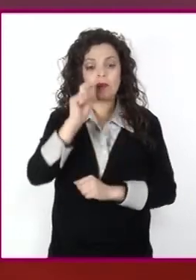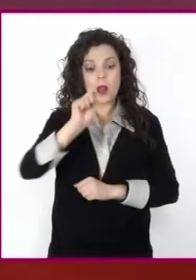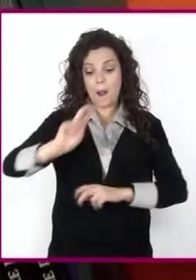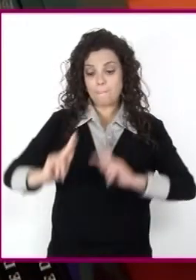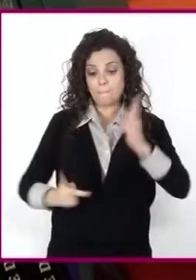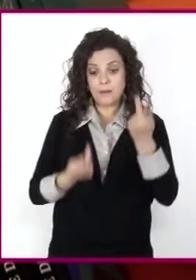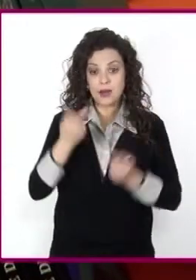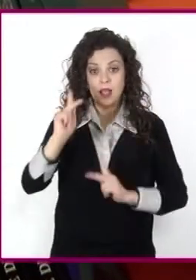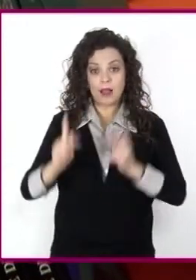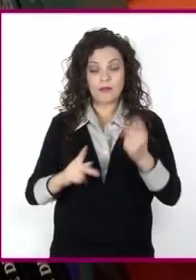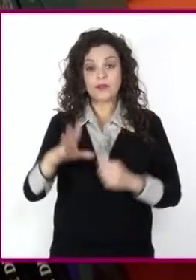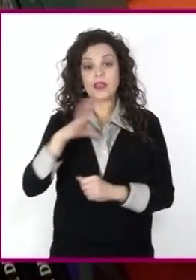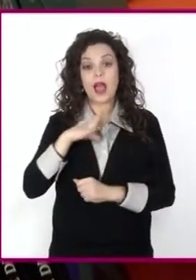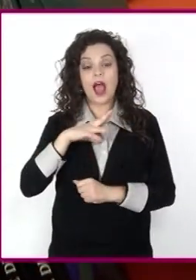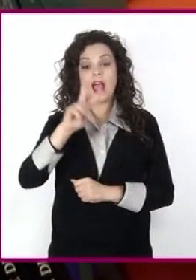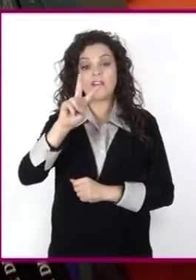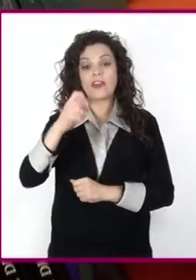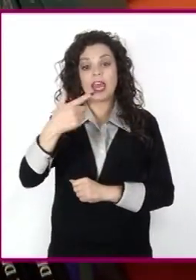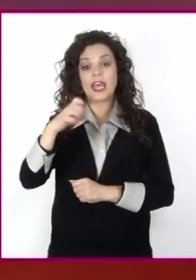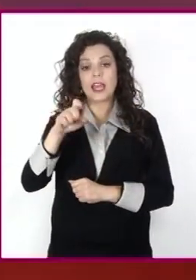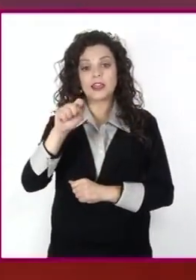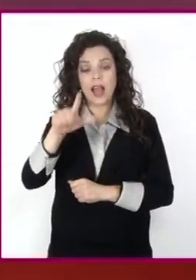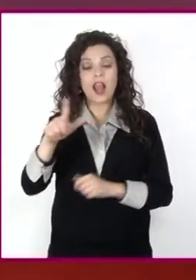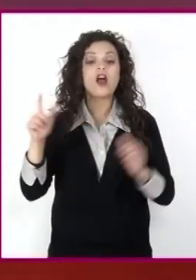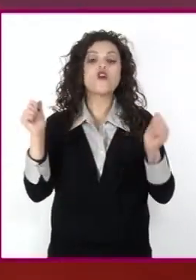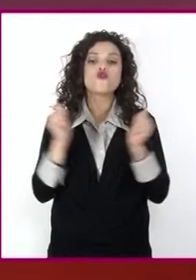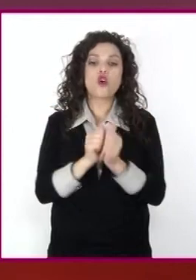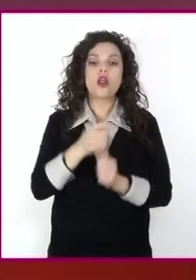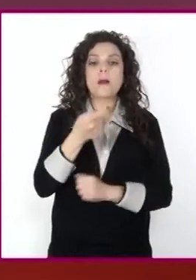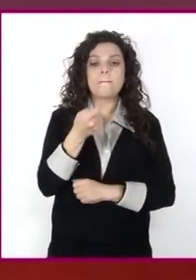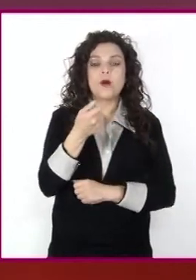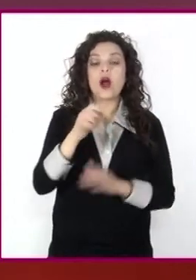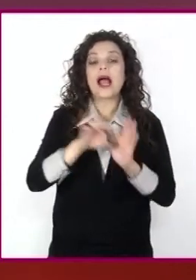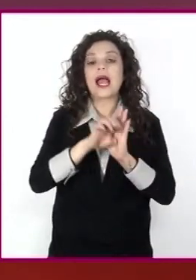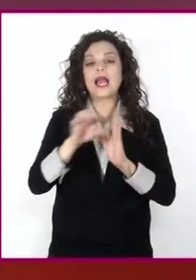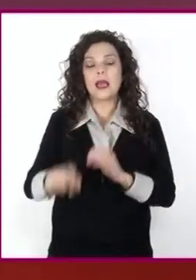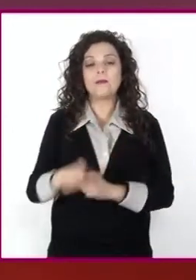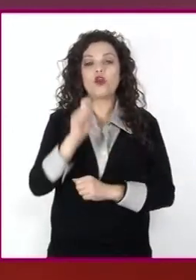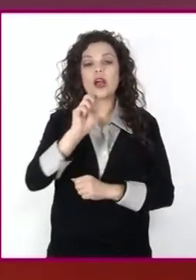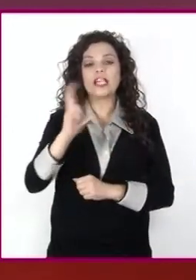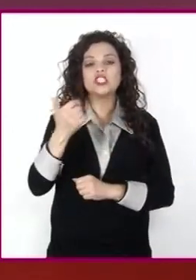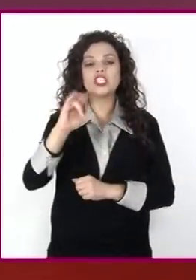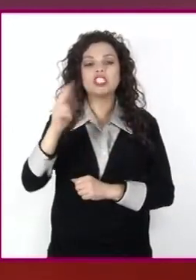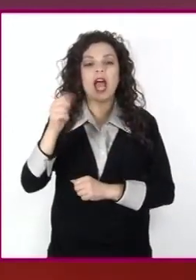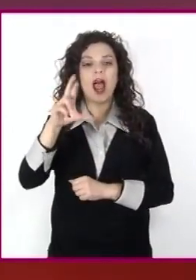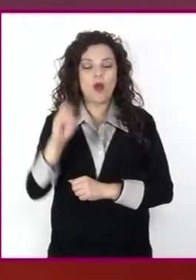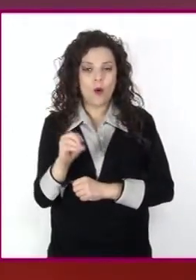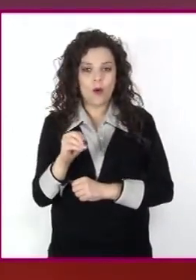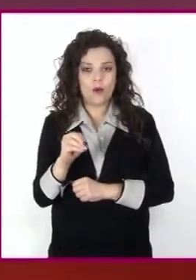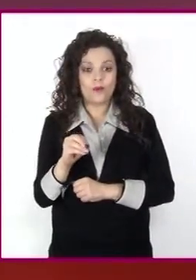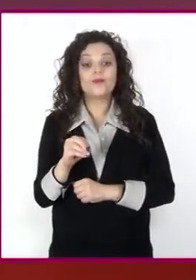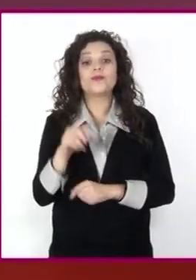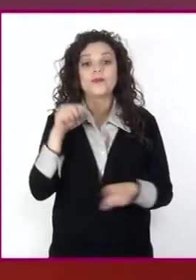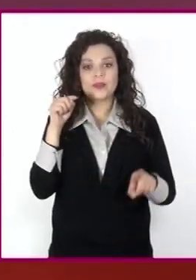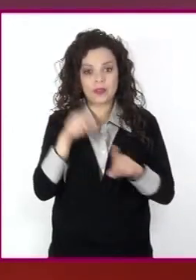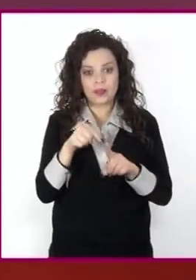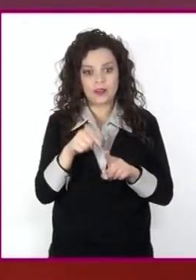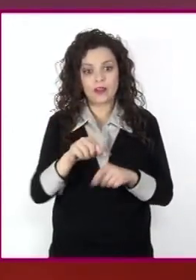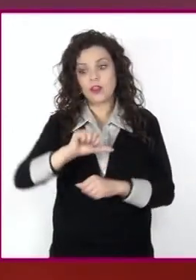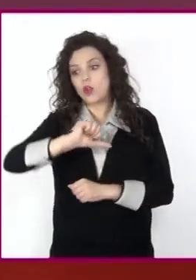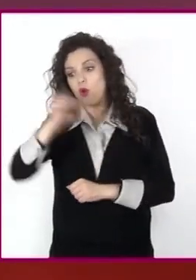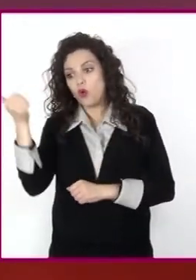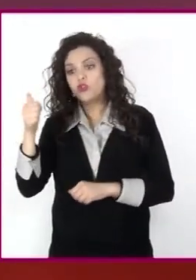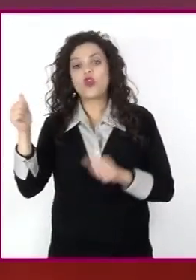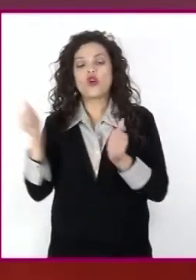encontrar especies vegetales con pocos cromosomas, como los chícharos, con 7 cromosomas, y especies con muchos